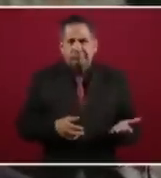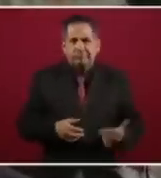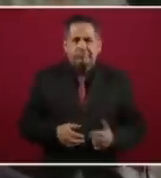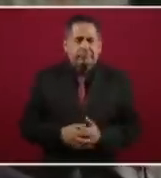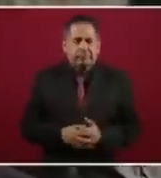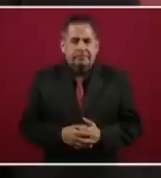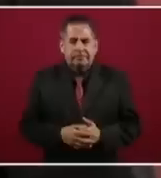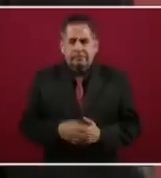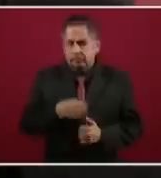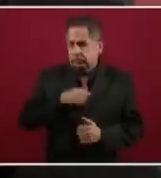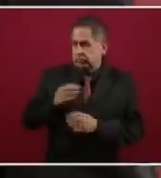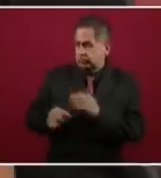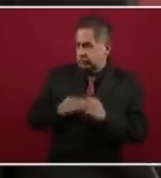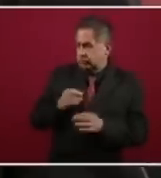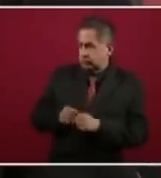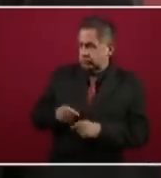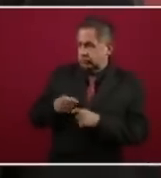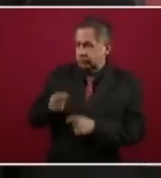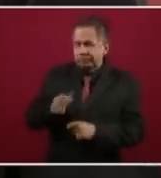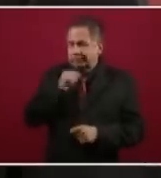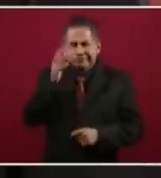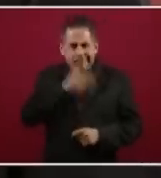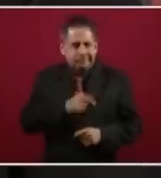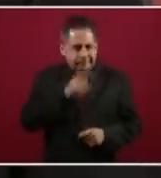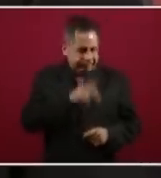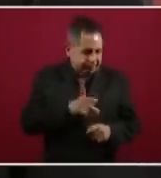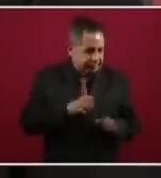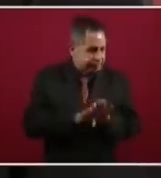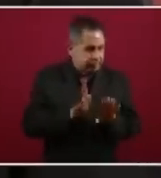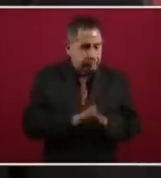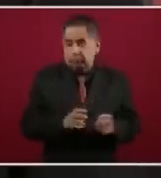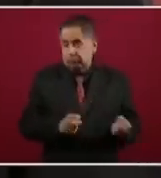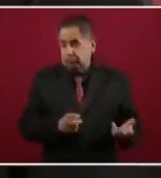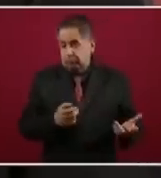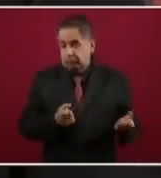no cumplimos con nuestras obligaciones.